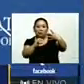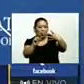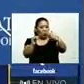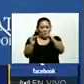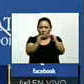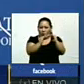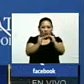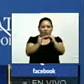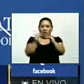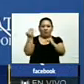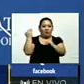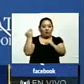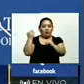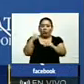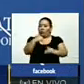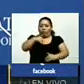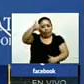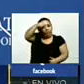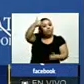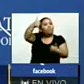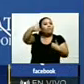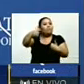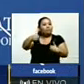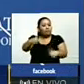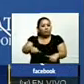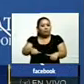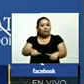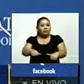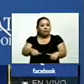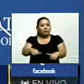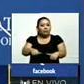igual. Así que yo no estoy de acuerdo que vía